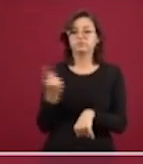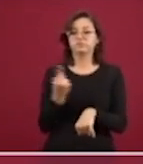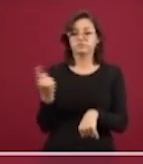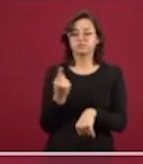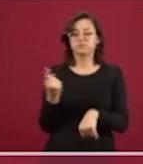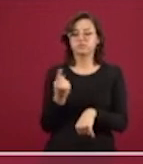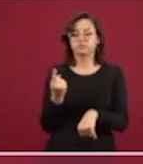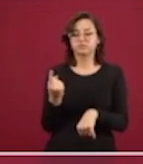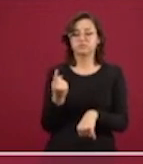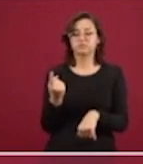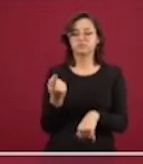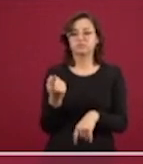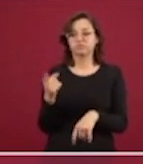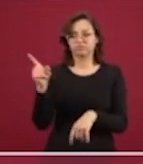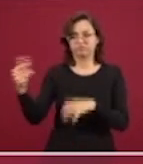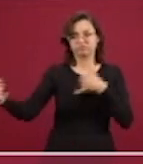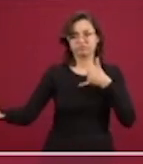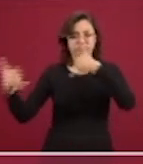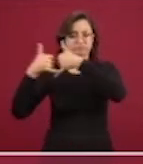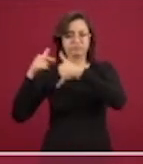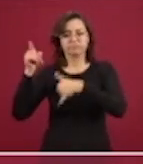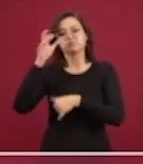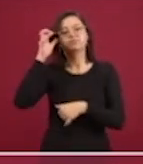vamos a estar en la llamada,